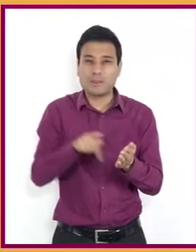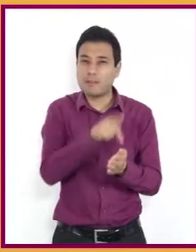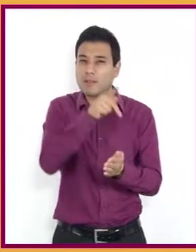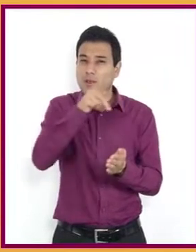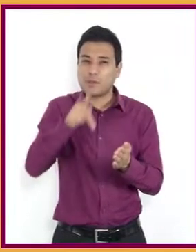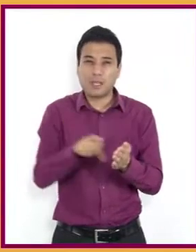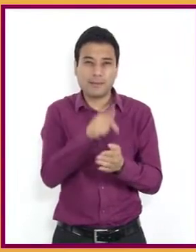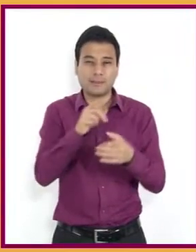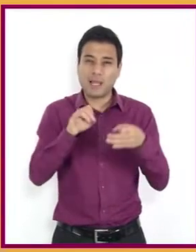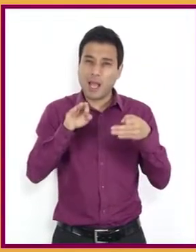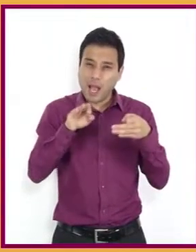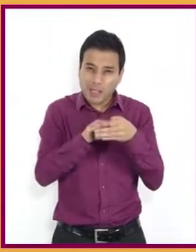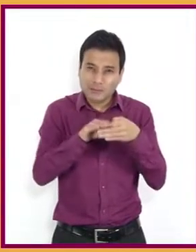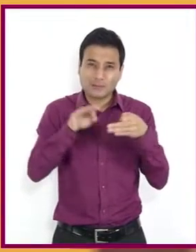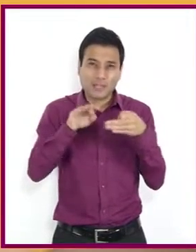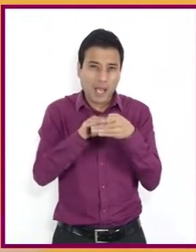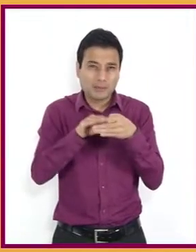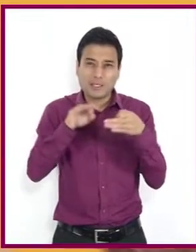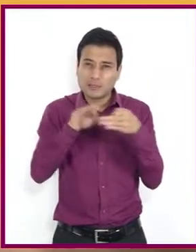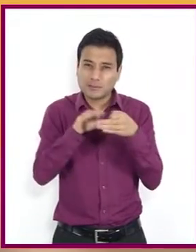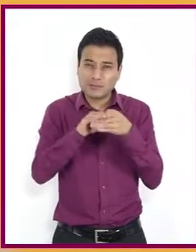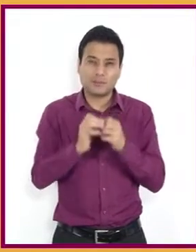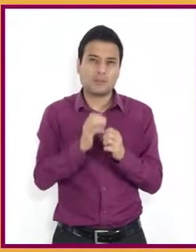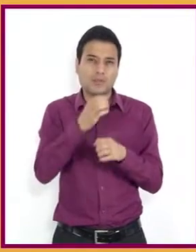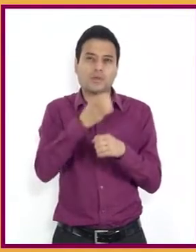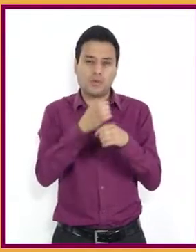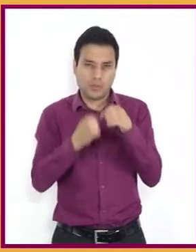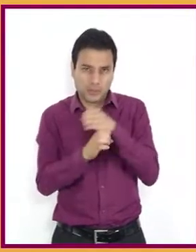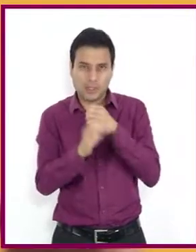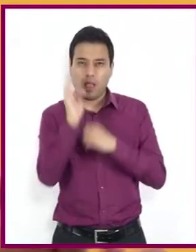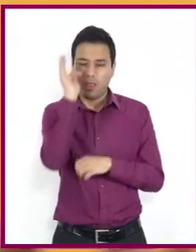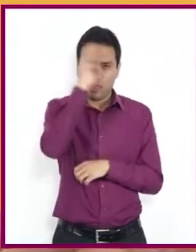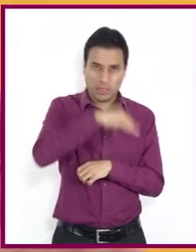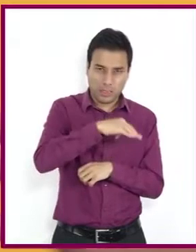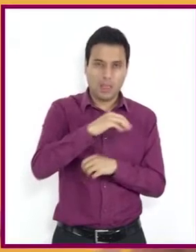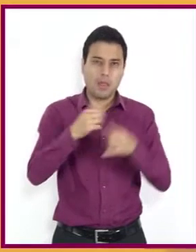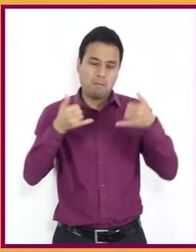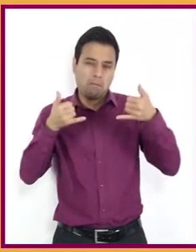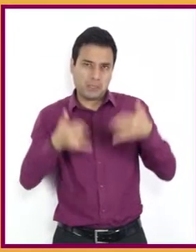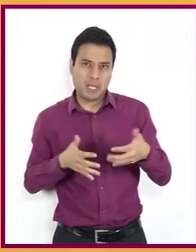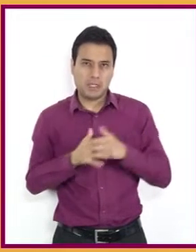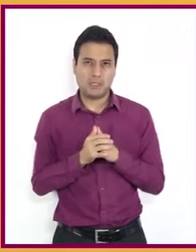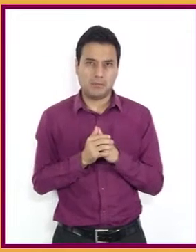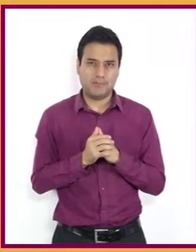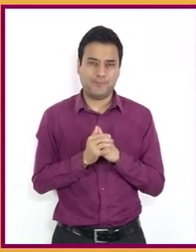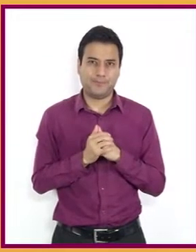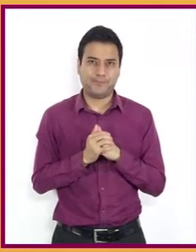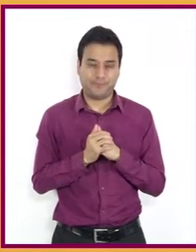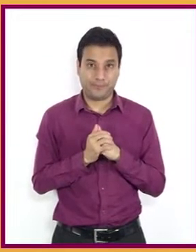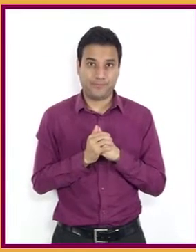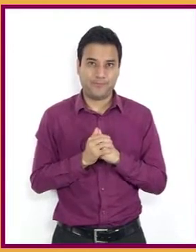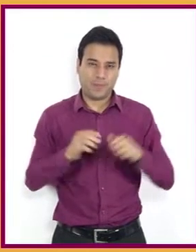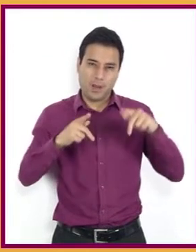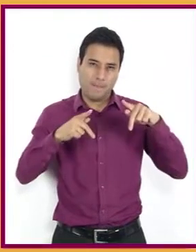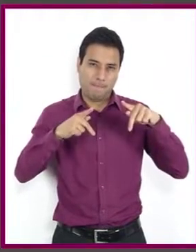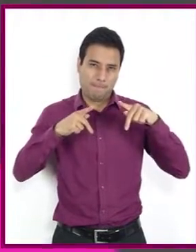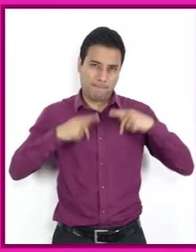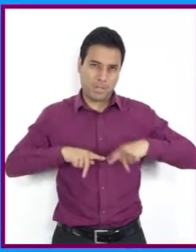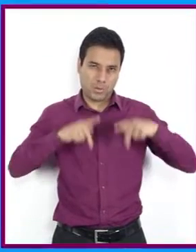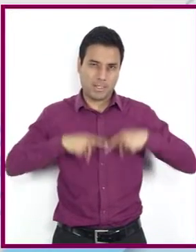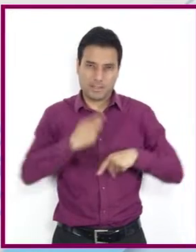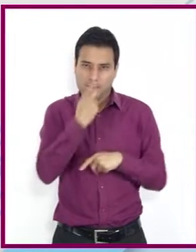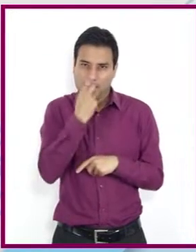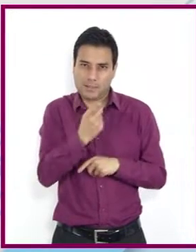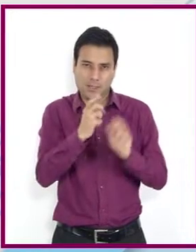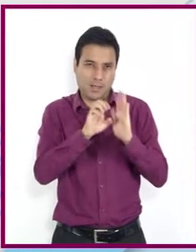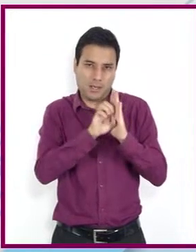de veces con diferentes materiales livianos y pesados. Muchos detractores sobre la caída de los cuerpos ponían de ejemplo